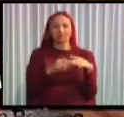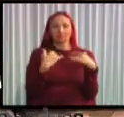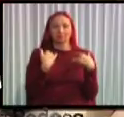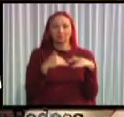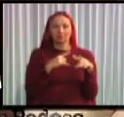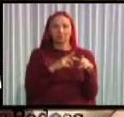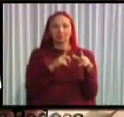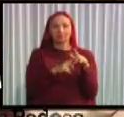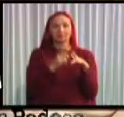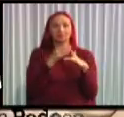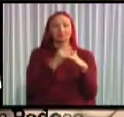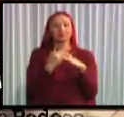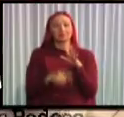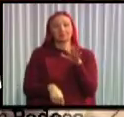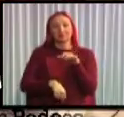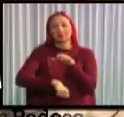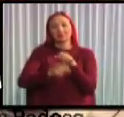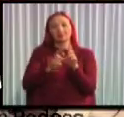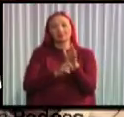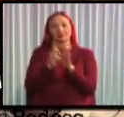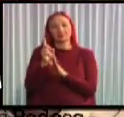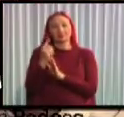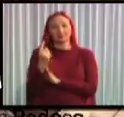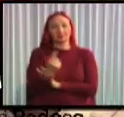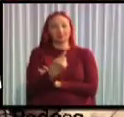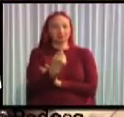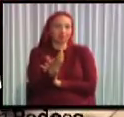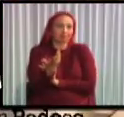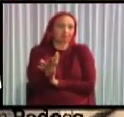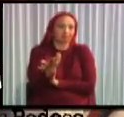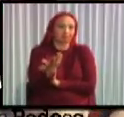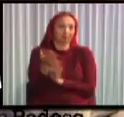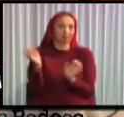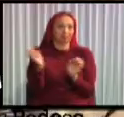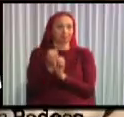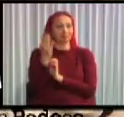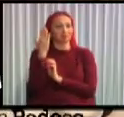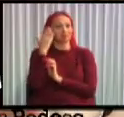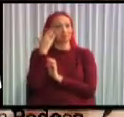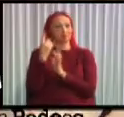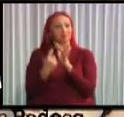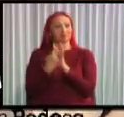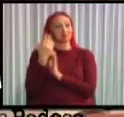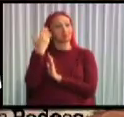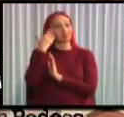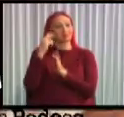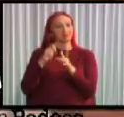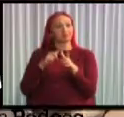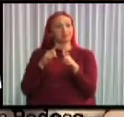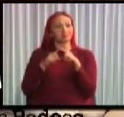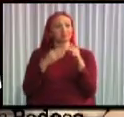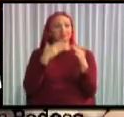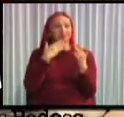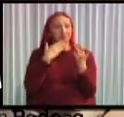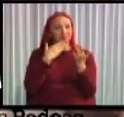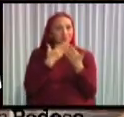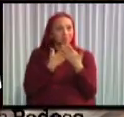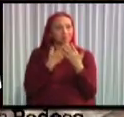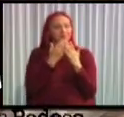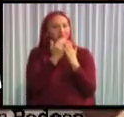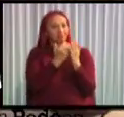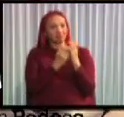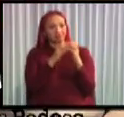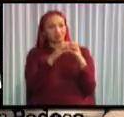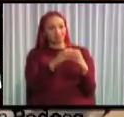Y es una habilidad que uno desarrolla solo practicando. Uno sabía que caía, no se golpeaba. Entonces, Aquileo